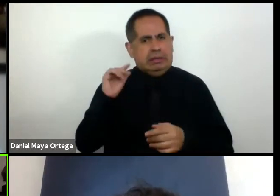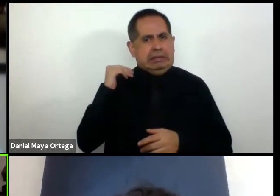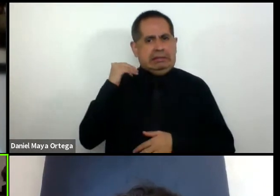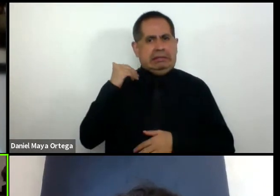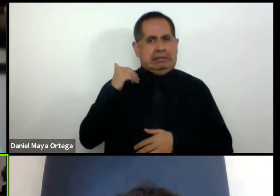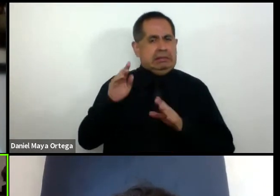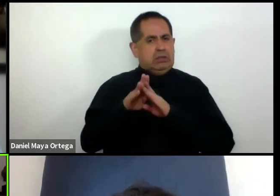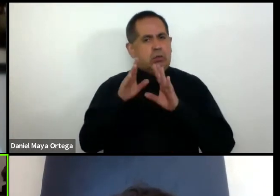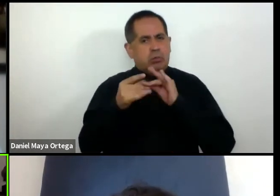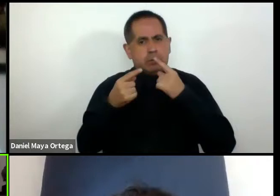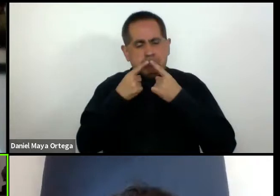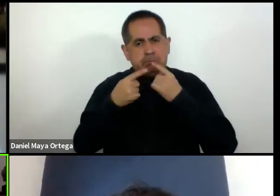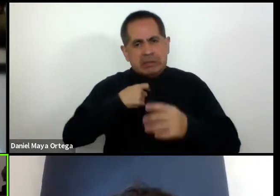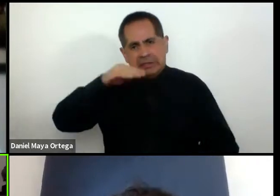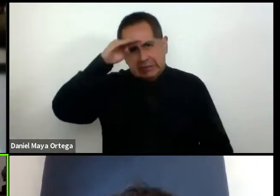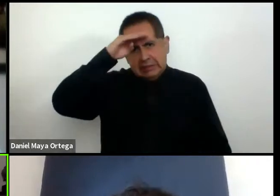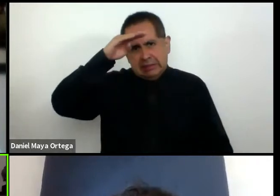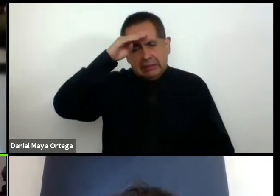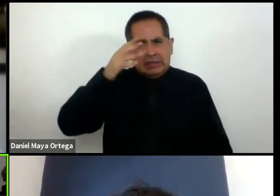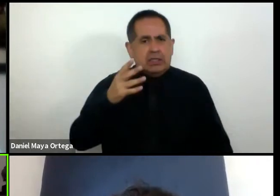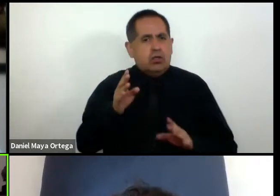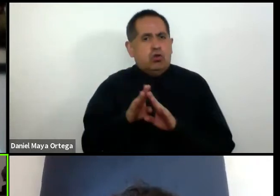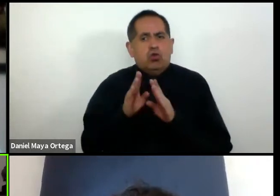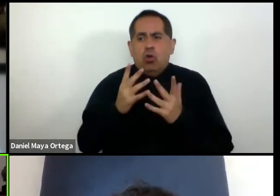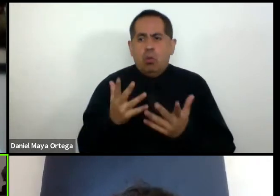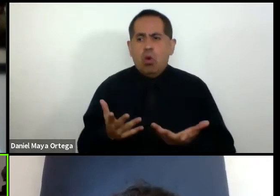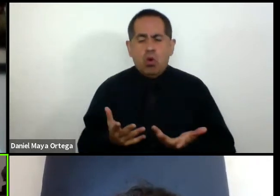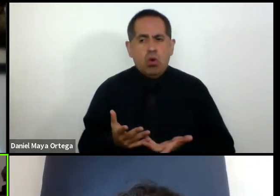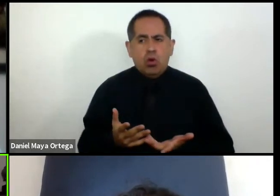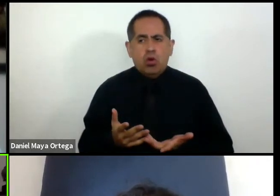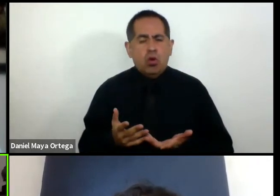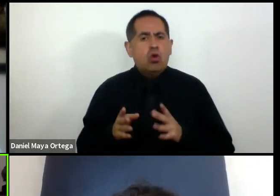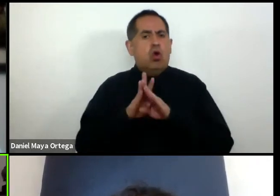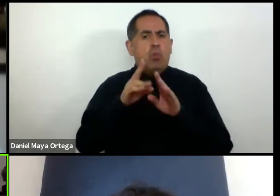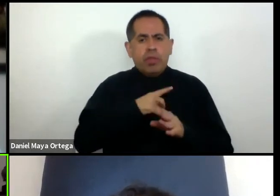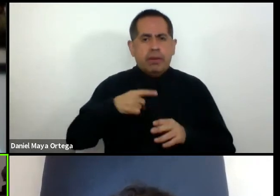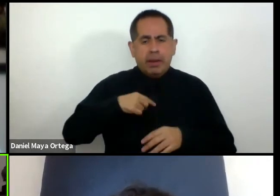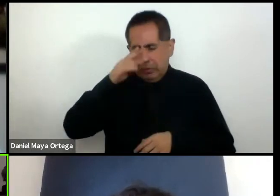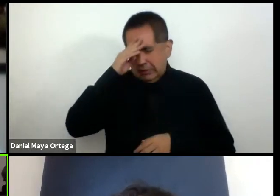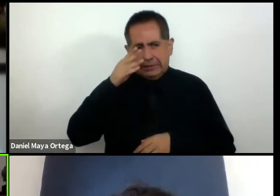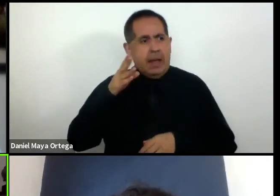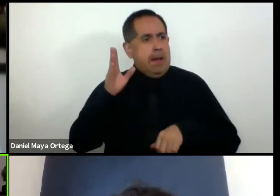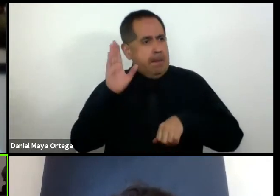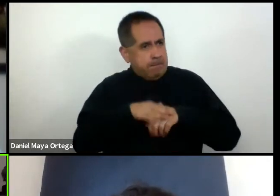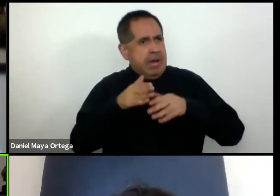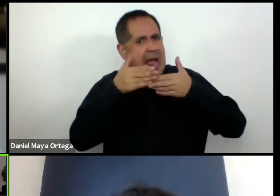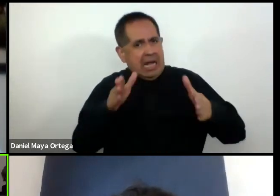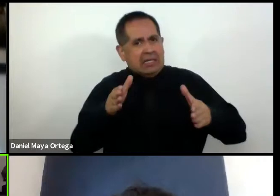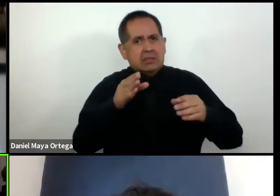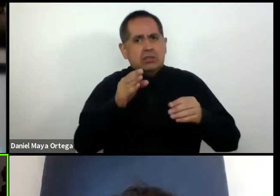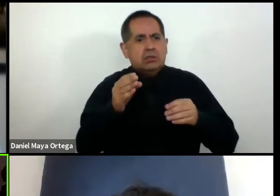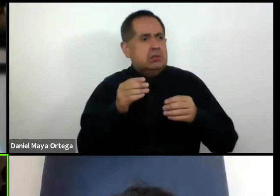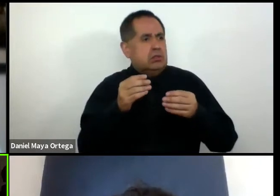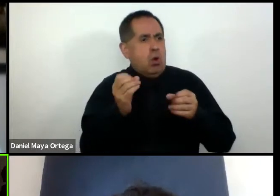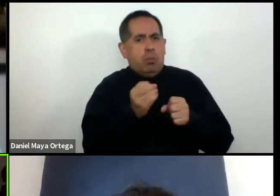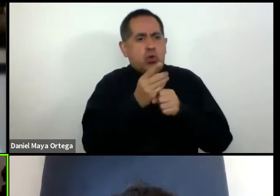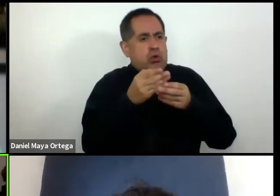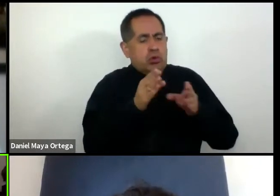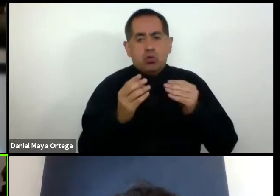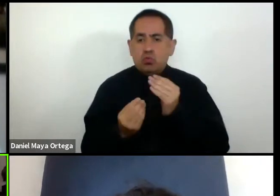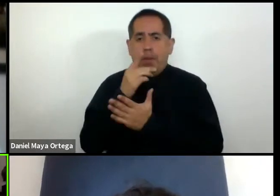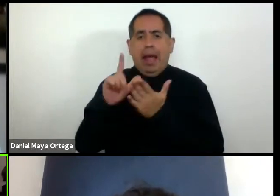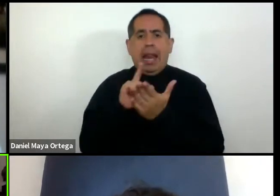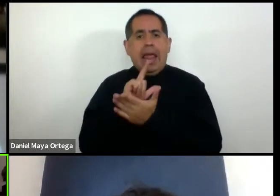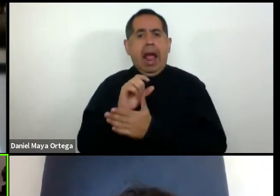que nos hace cuestionarnos en qué medida tenemos que empezar a abrir con esa herramienta que nos da la nueva ley de